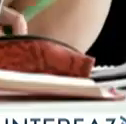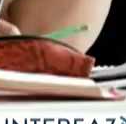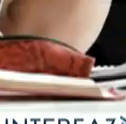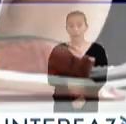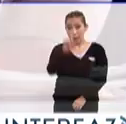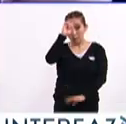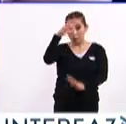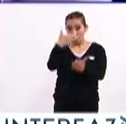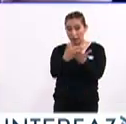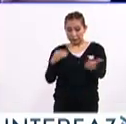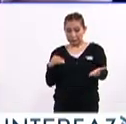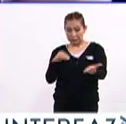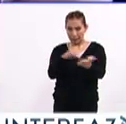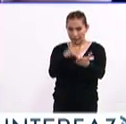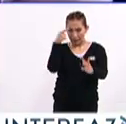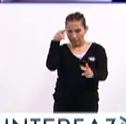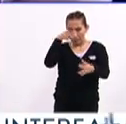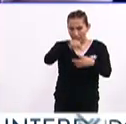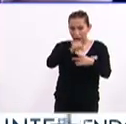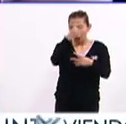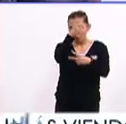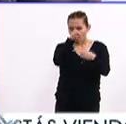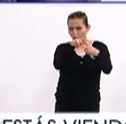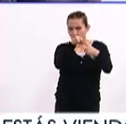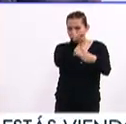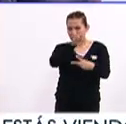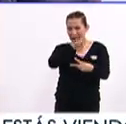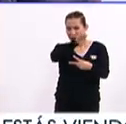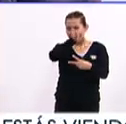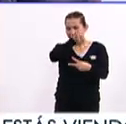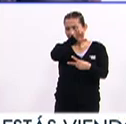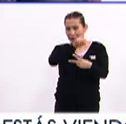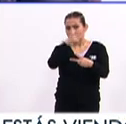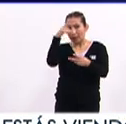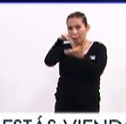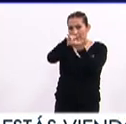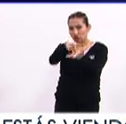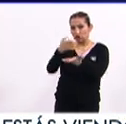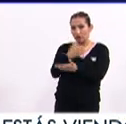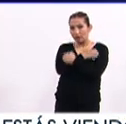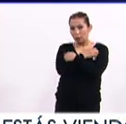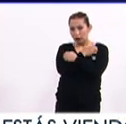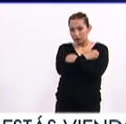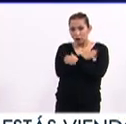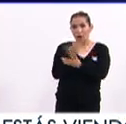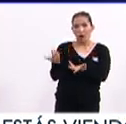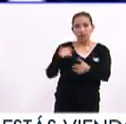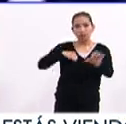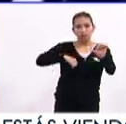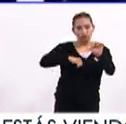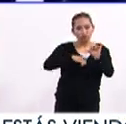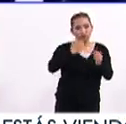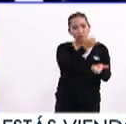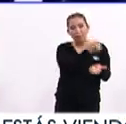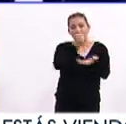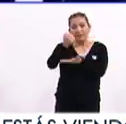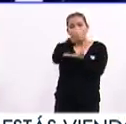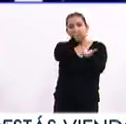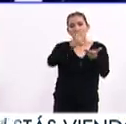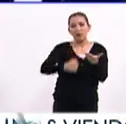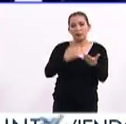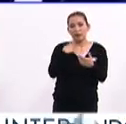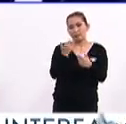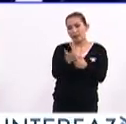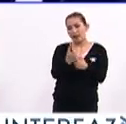La propuesta incorpora en sus metas dos grandes ejes relacionados con el financiamiento educativo, la movilización de recursos